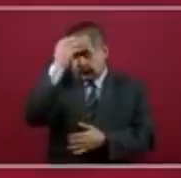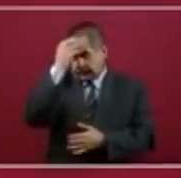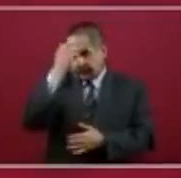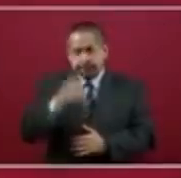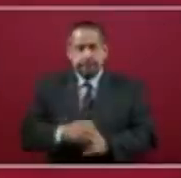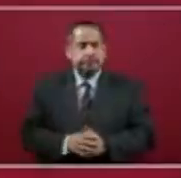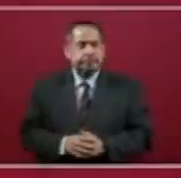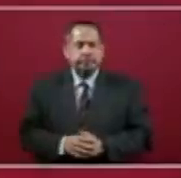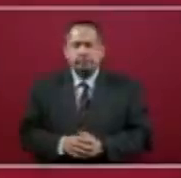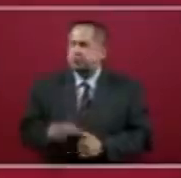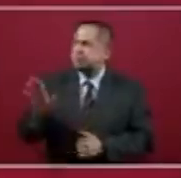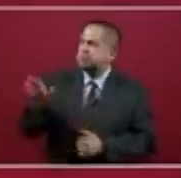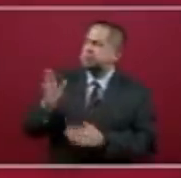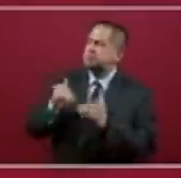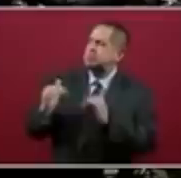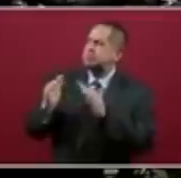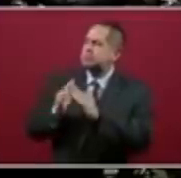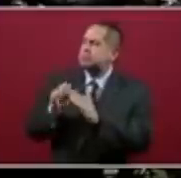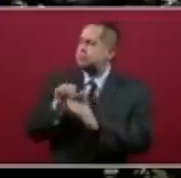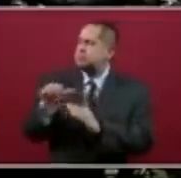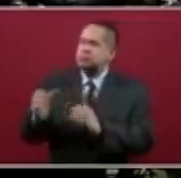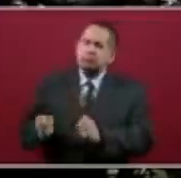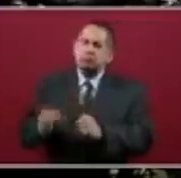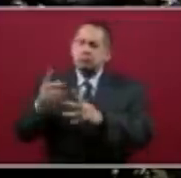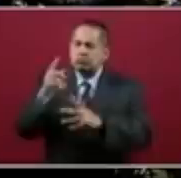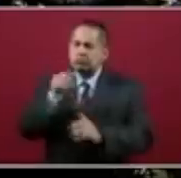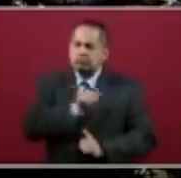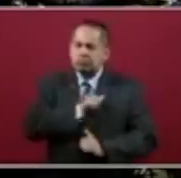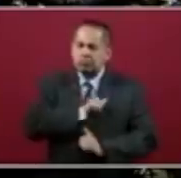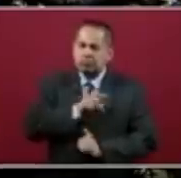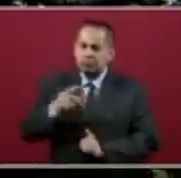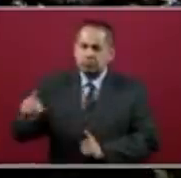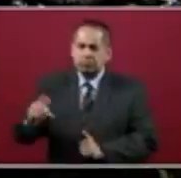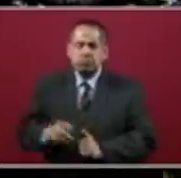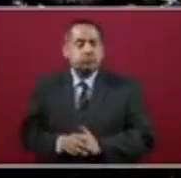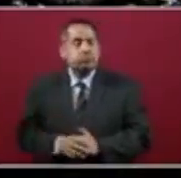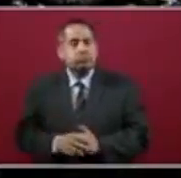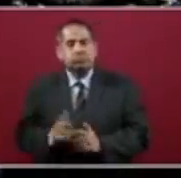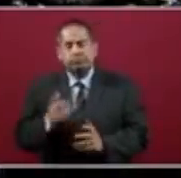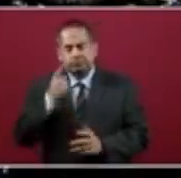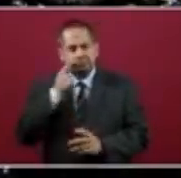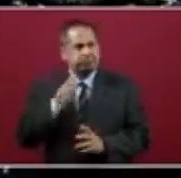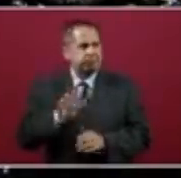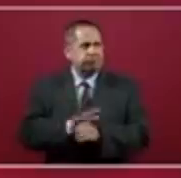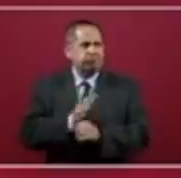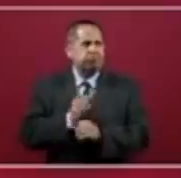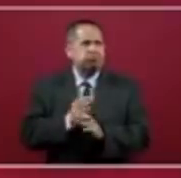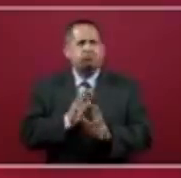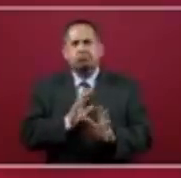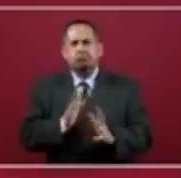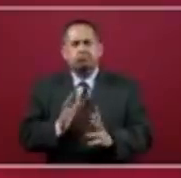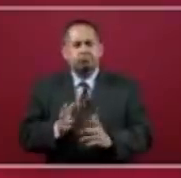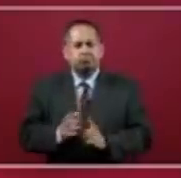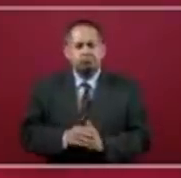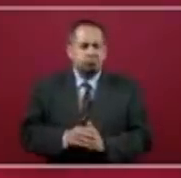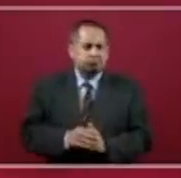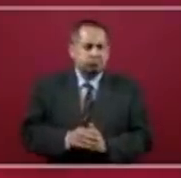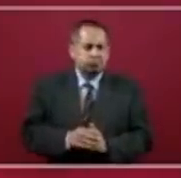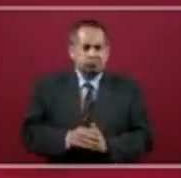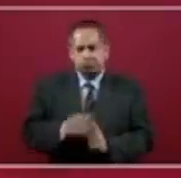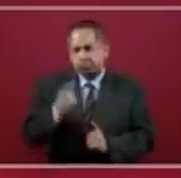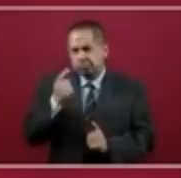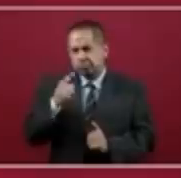¿Las viviendas eran solo para, como cuántas, para el ejército? Básicamente para tener